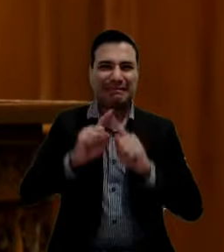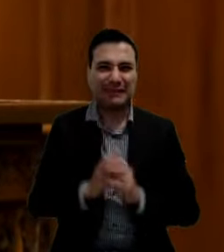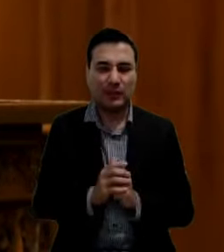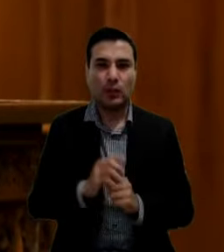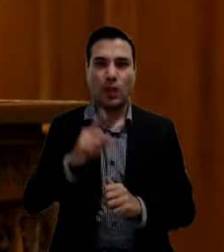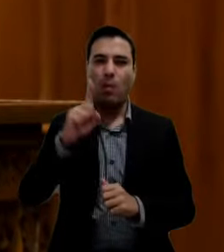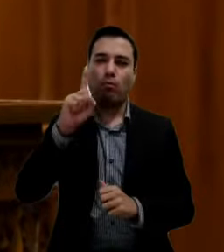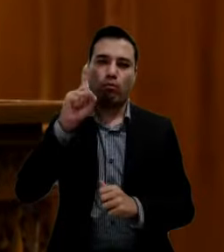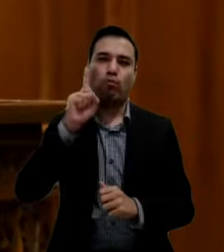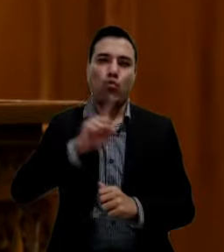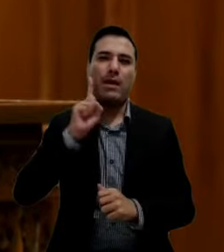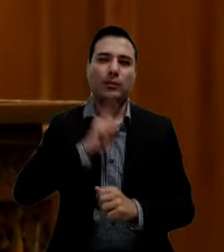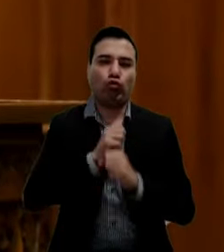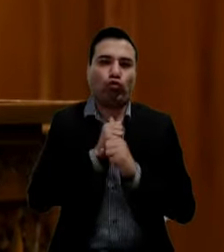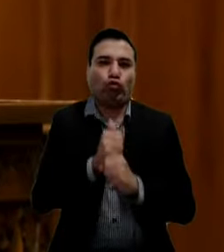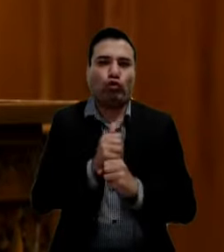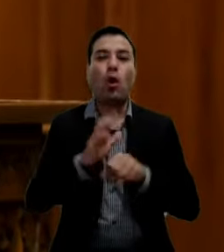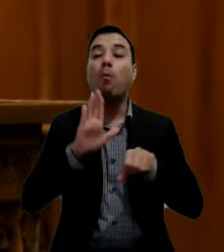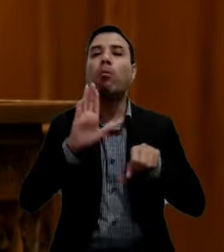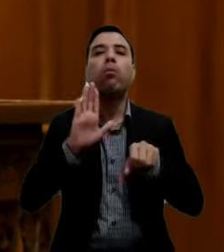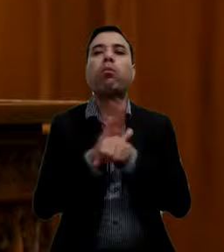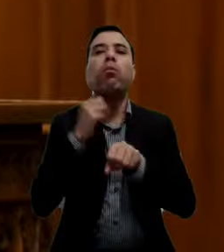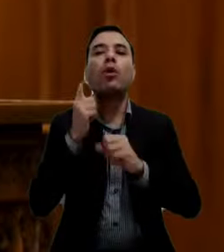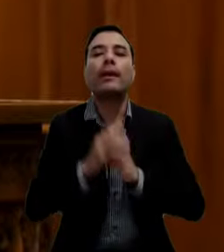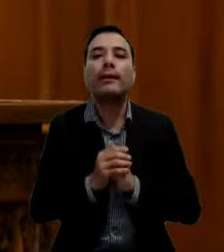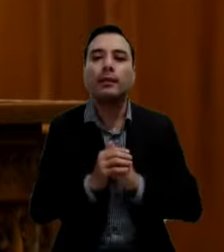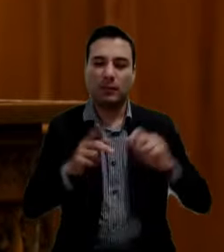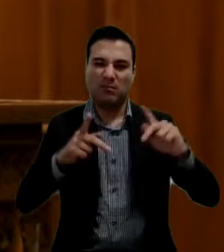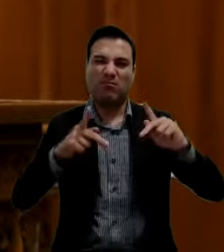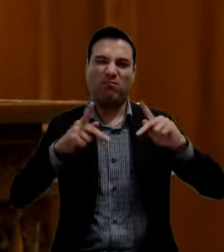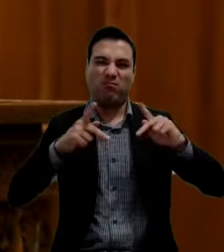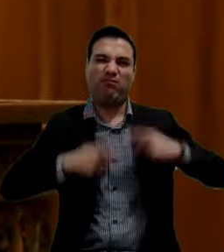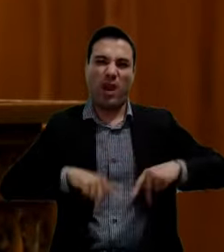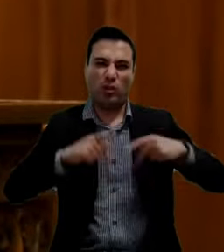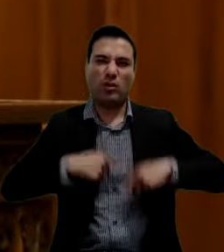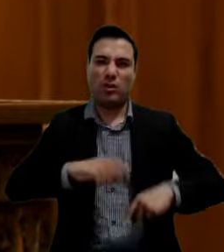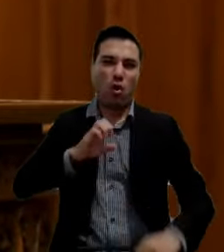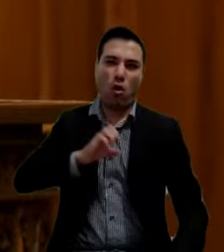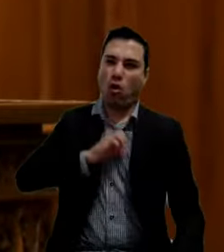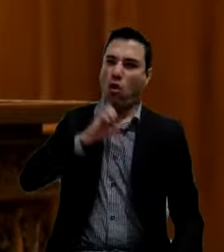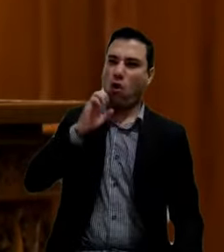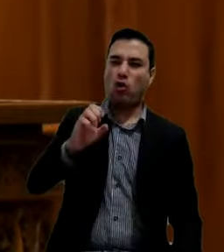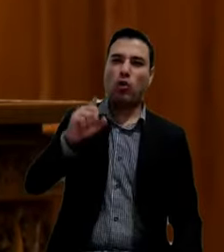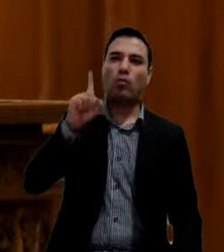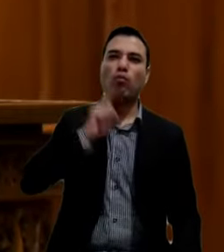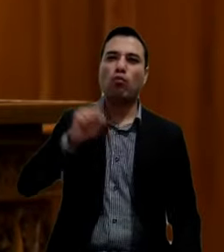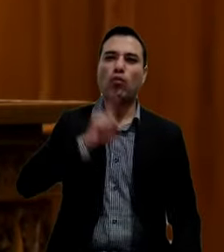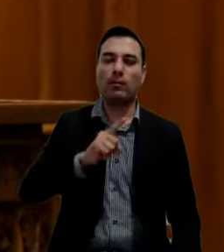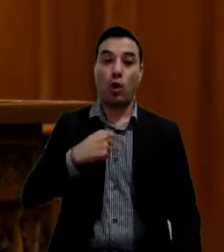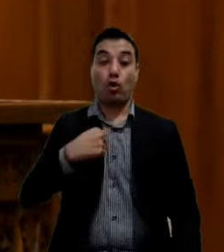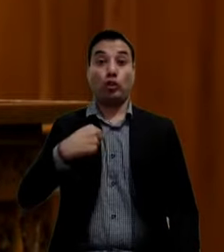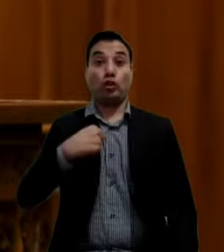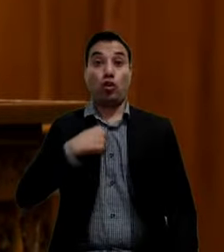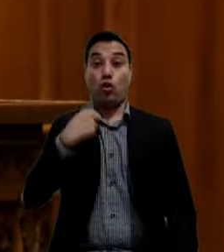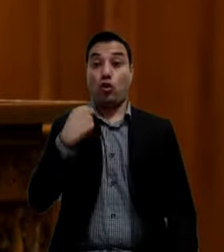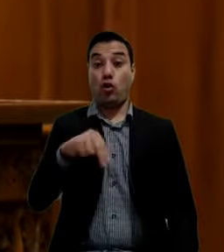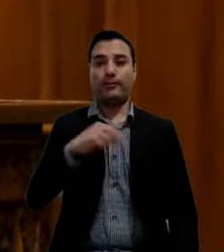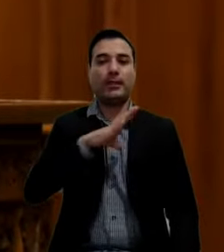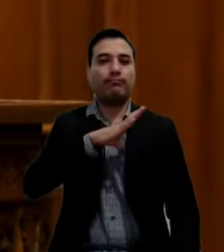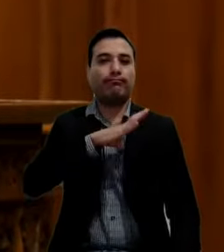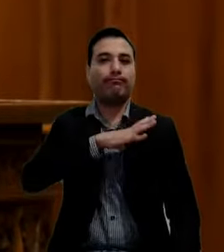debido a la misoginia que los actores intelectuales buscan esconder bajo perfiles falsos, afectando con ello de